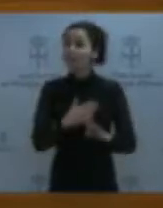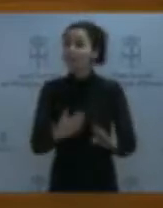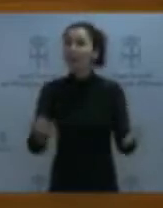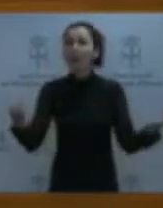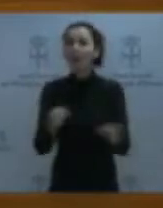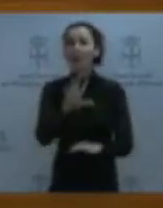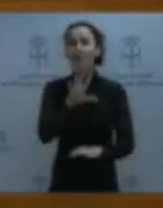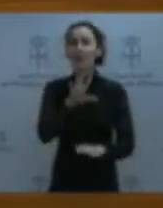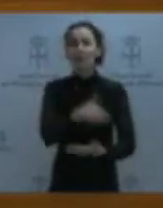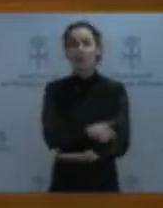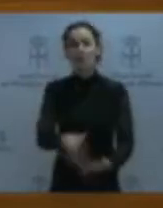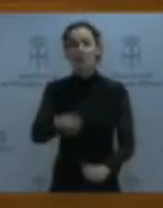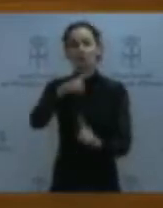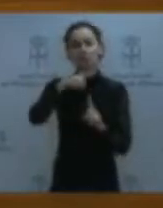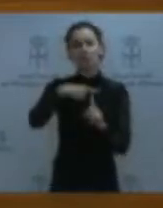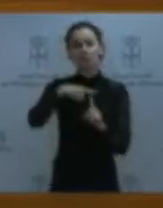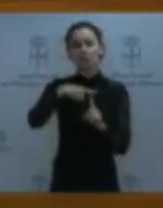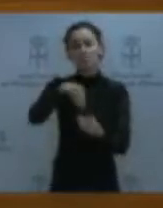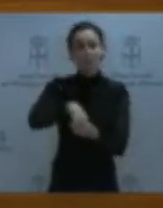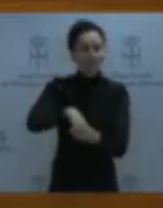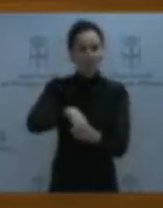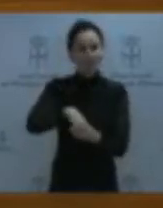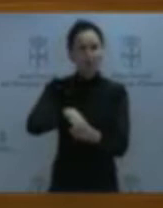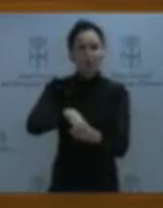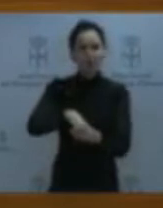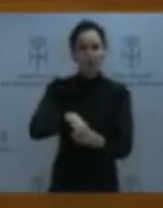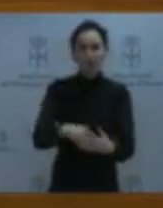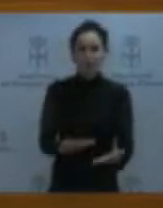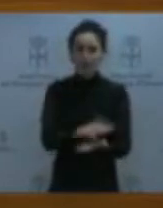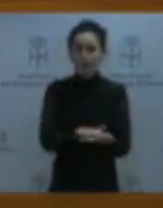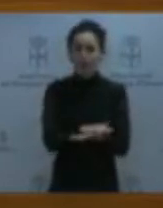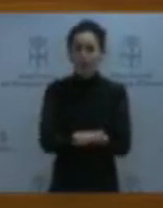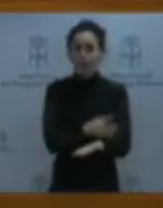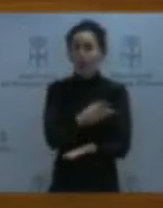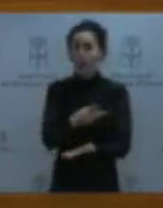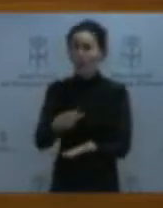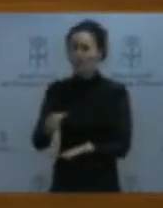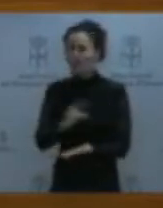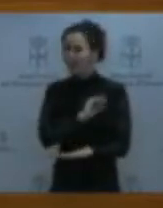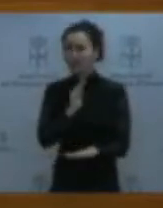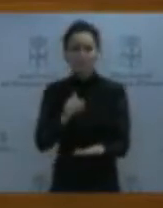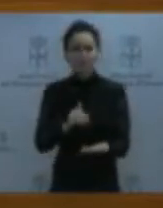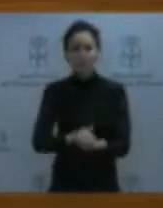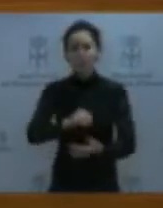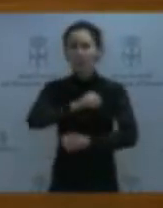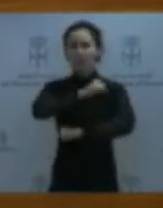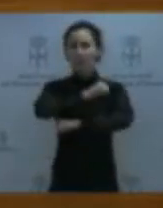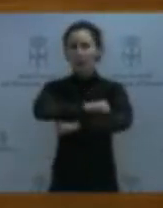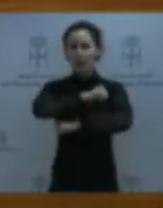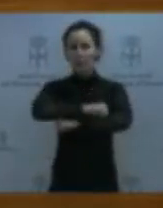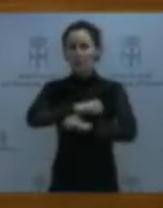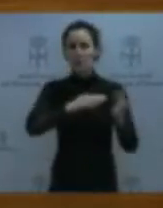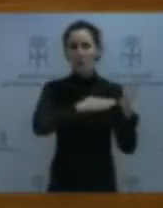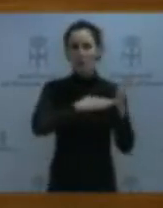cosa, divida usted por 25 toneladas de media de un camión, está hablando de 200.000 camiones. ¿Qué pasa con la flota? ¿Qué pasa con el